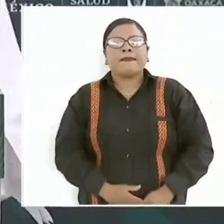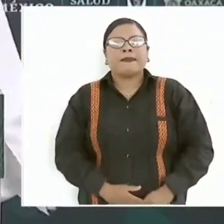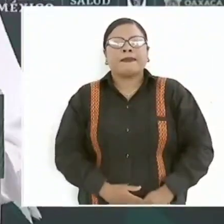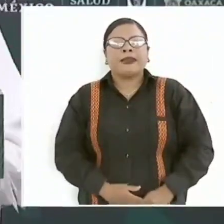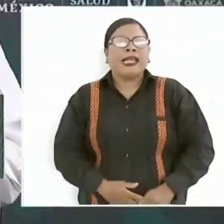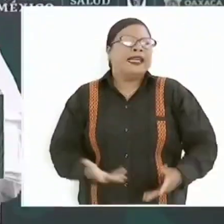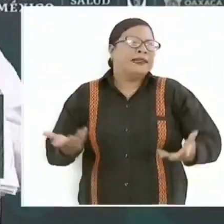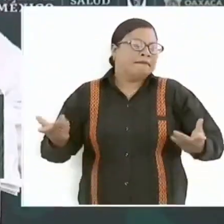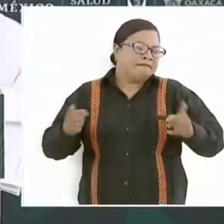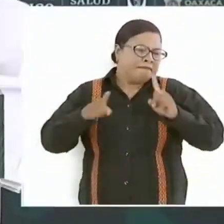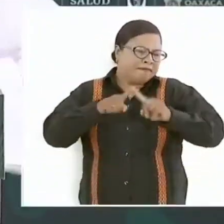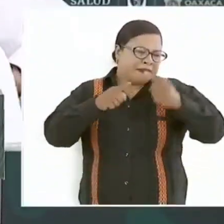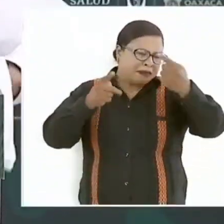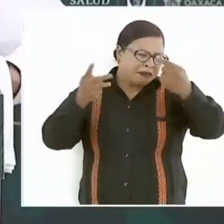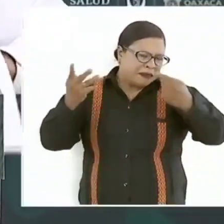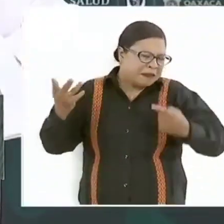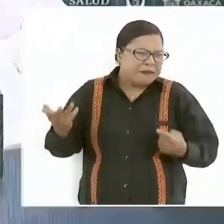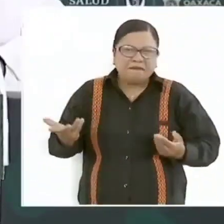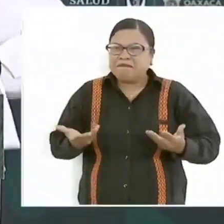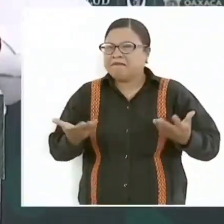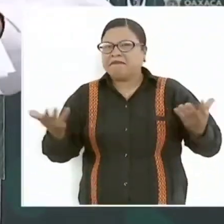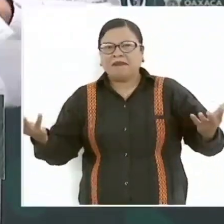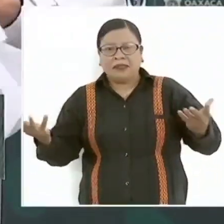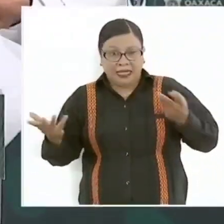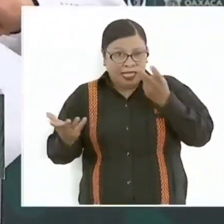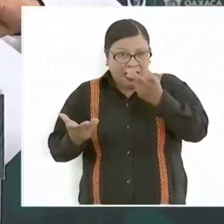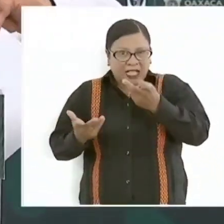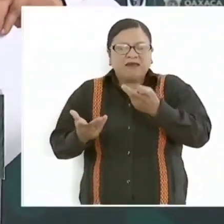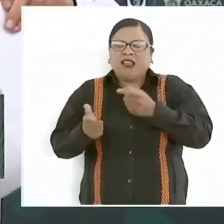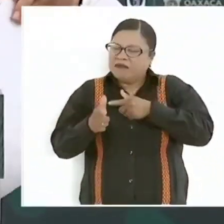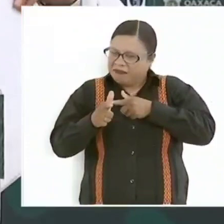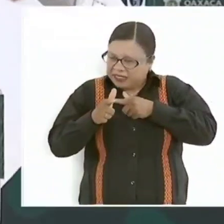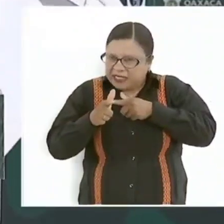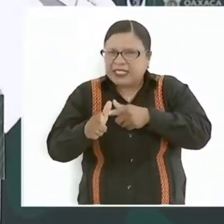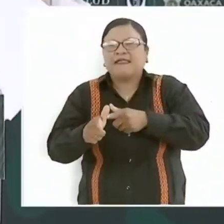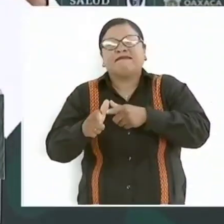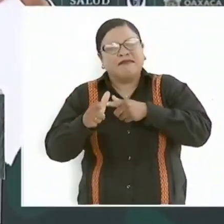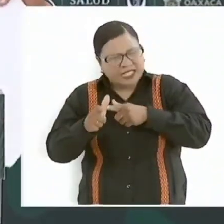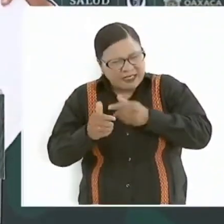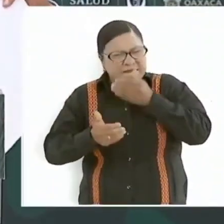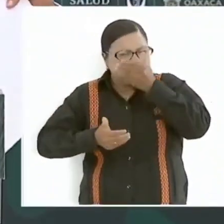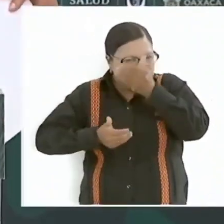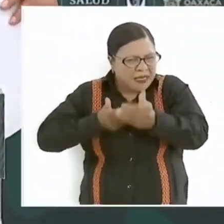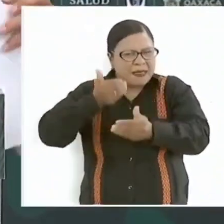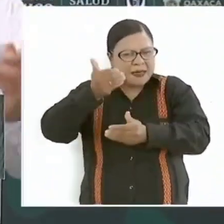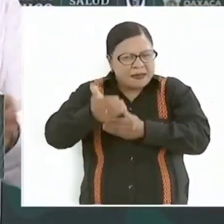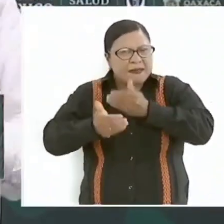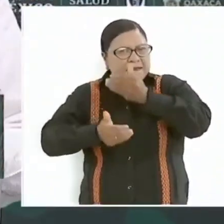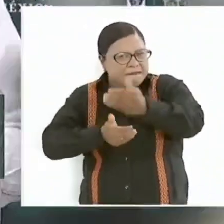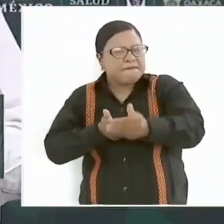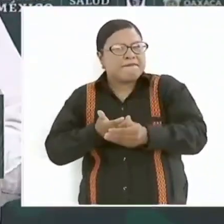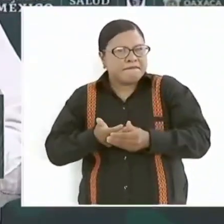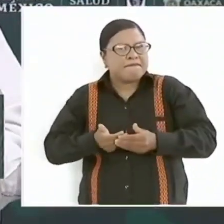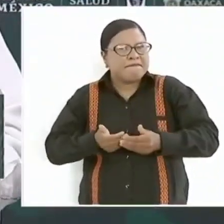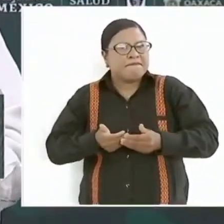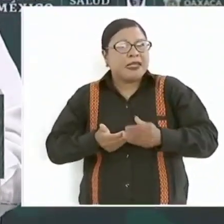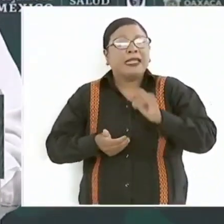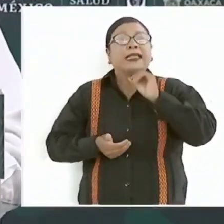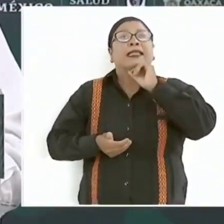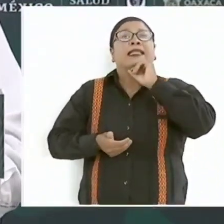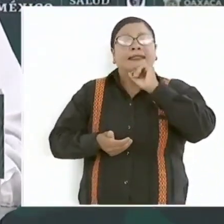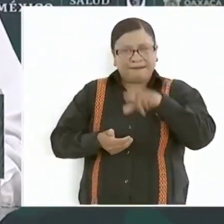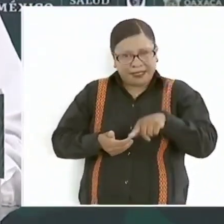En fin, esto va a continuar. Vamos a seguir adelante y